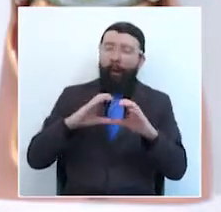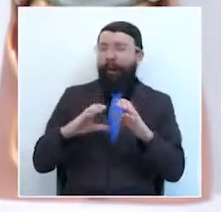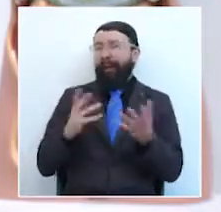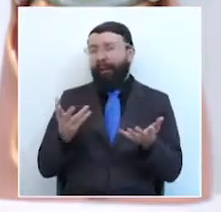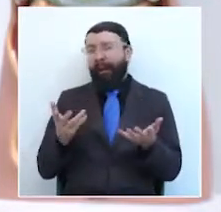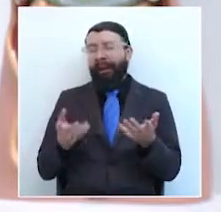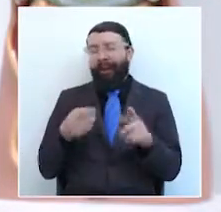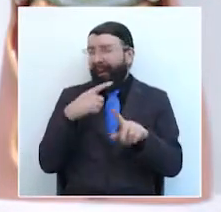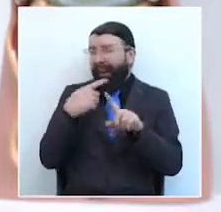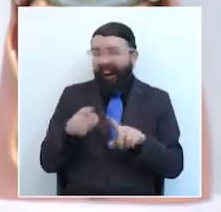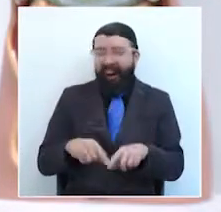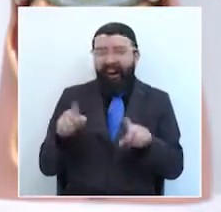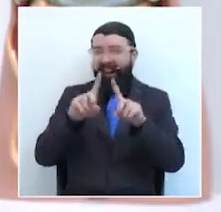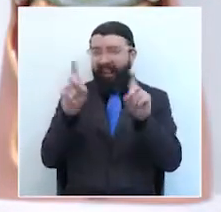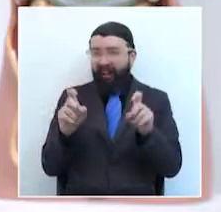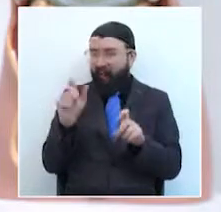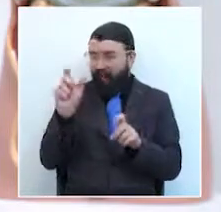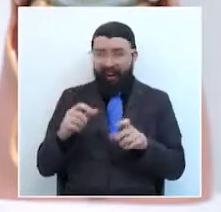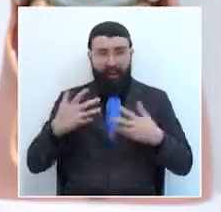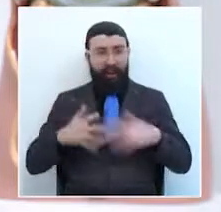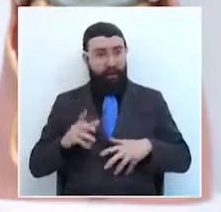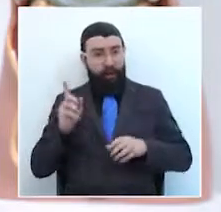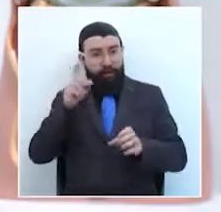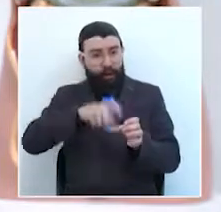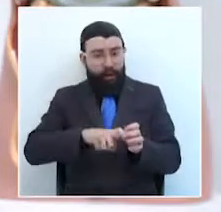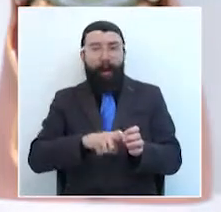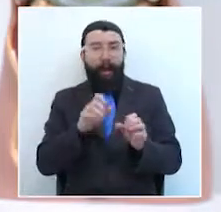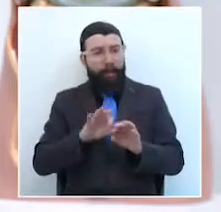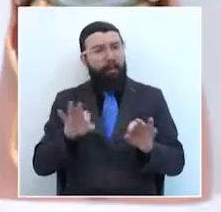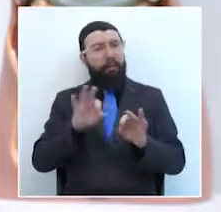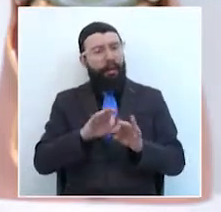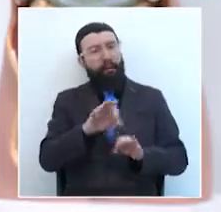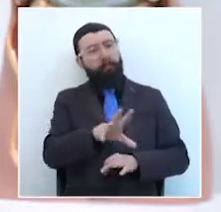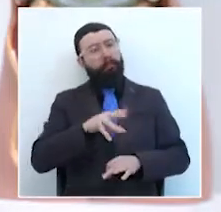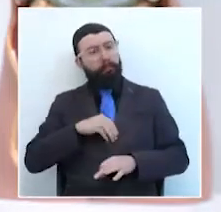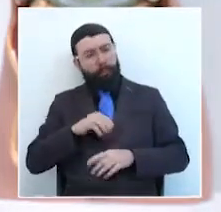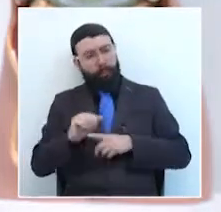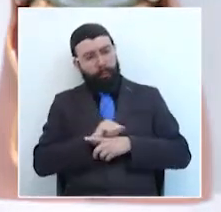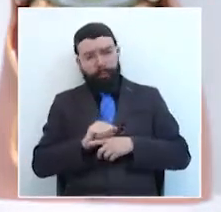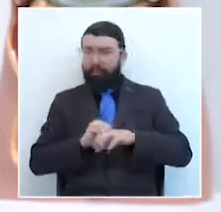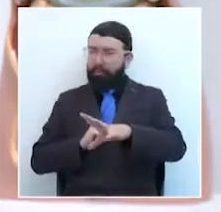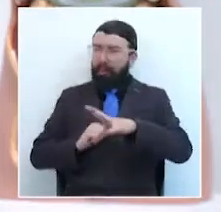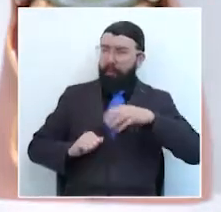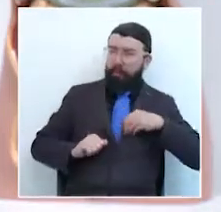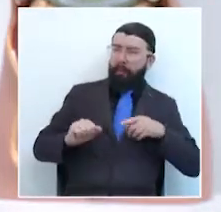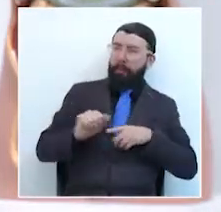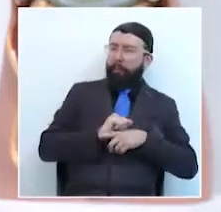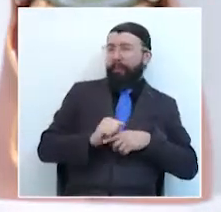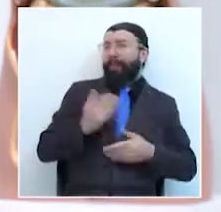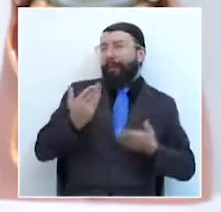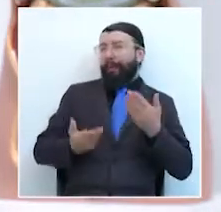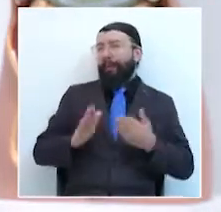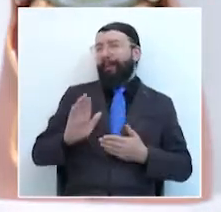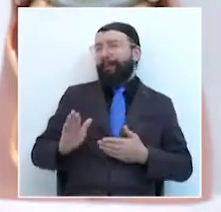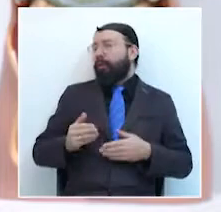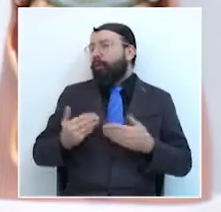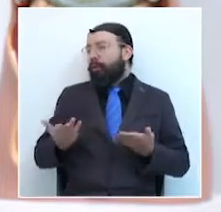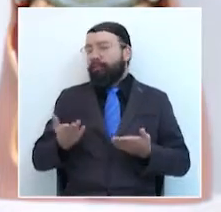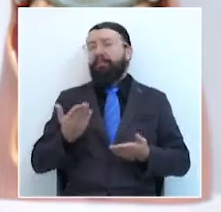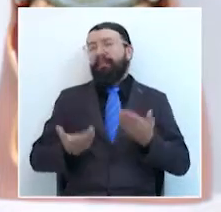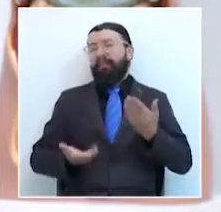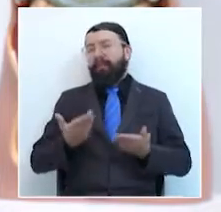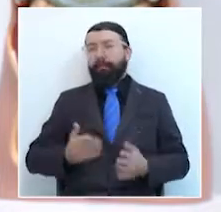temas que para cualquier persona son importantes y cada quien lo aplica a su vida en según el contexto en el que se encuentren